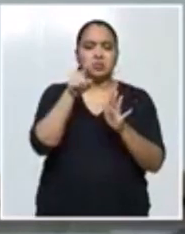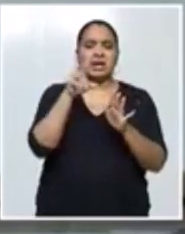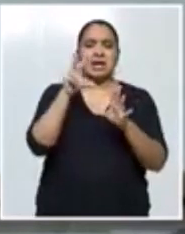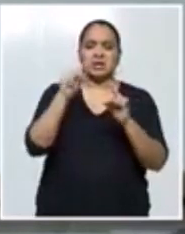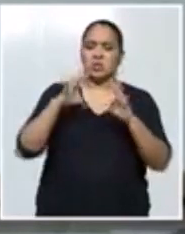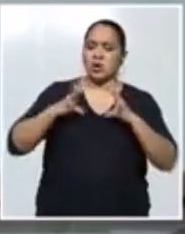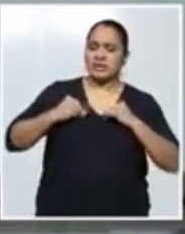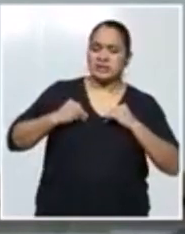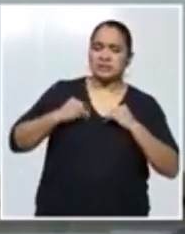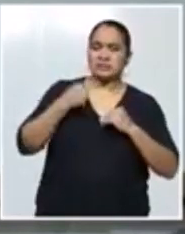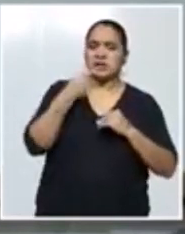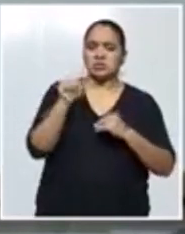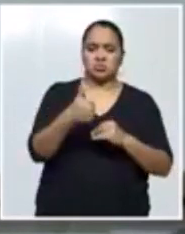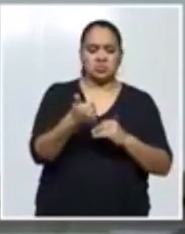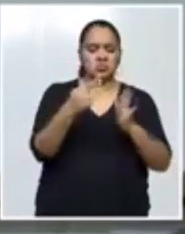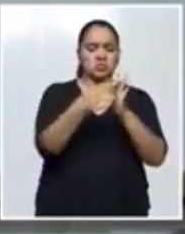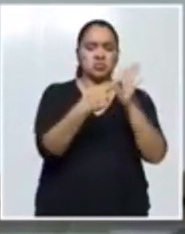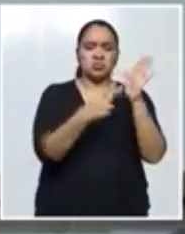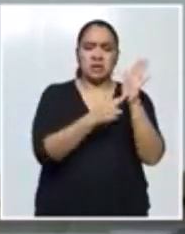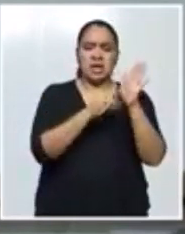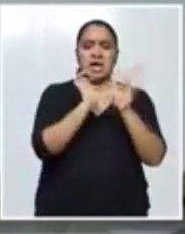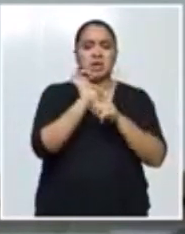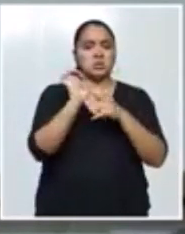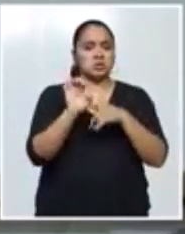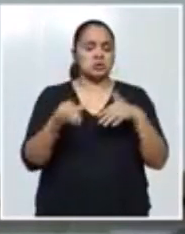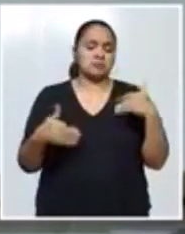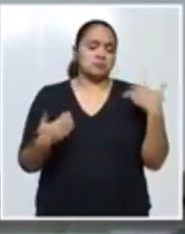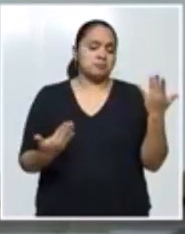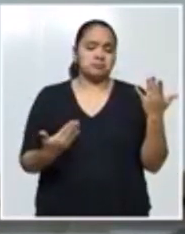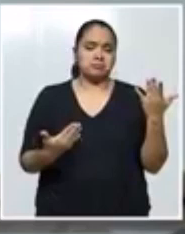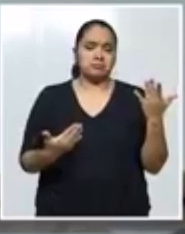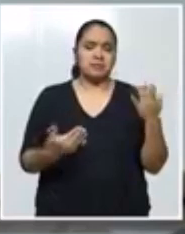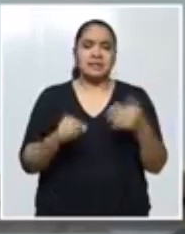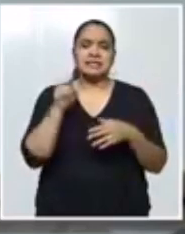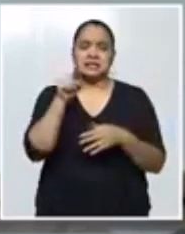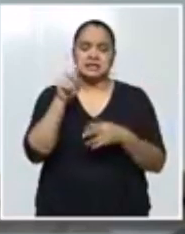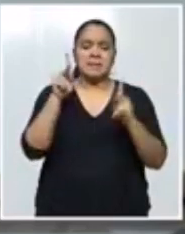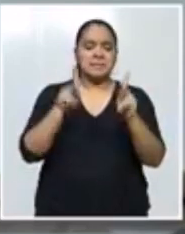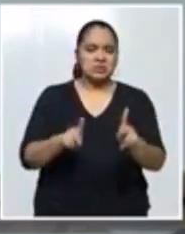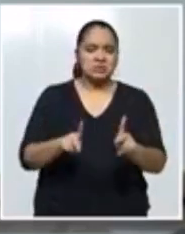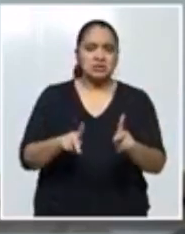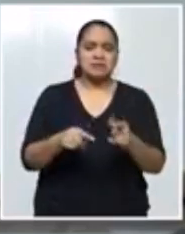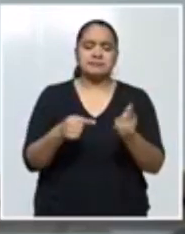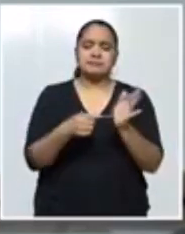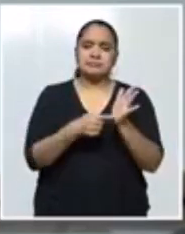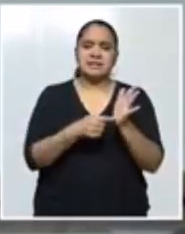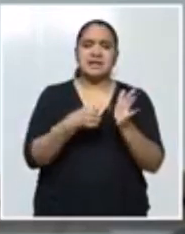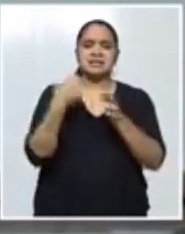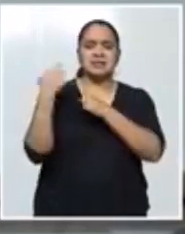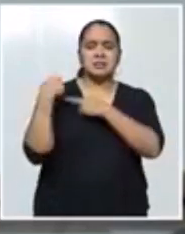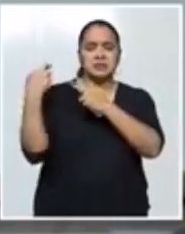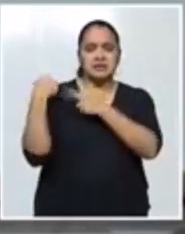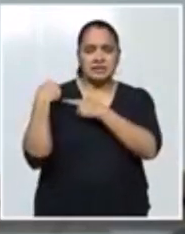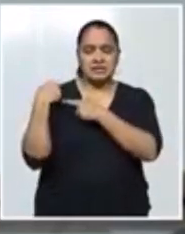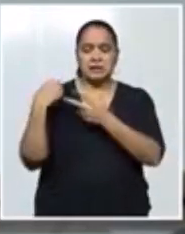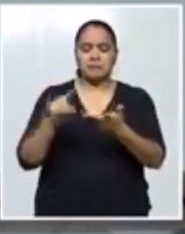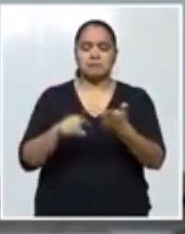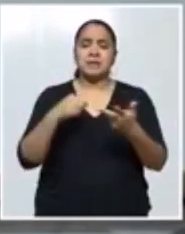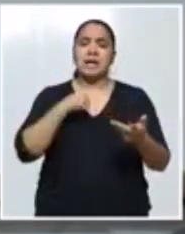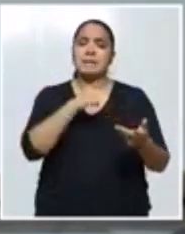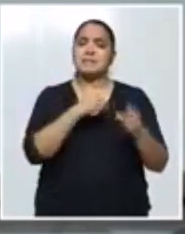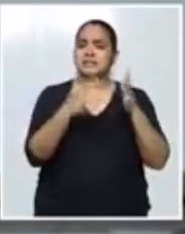antes expuesto en materia de riesgos se implica la responsabilidad administrativa